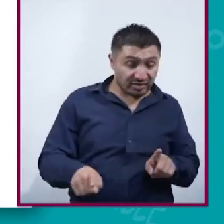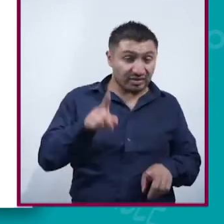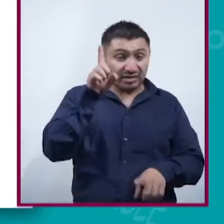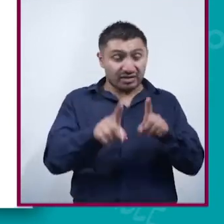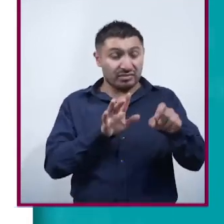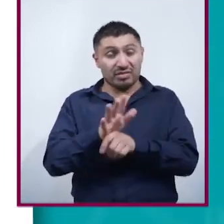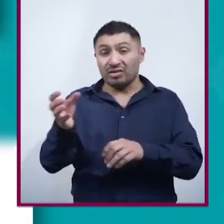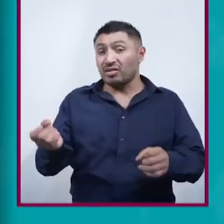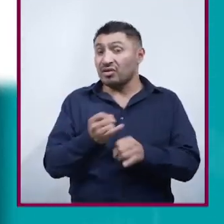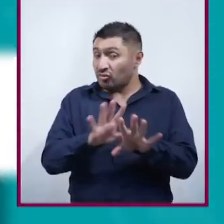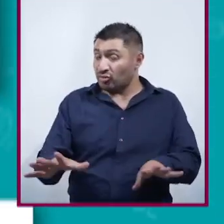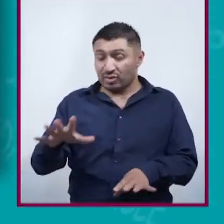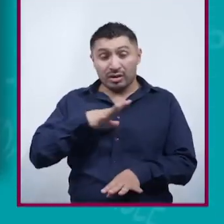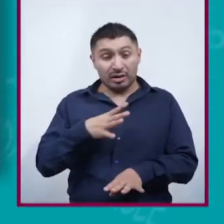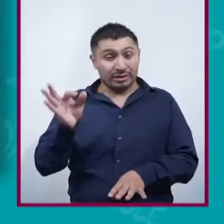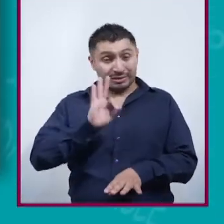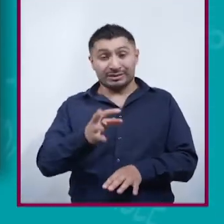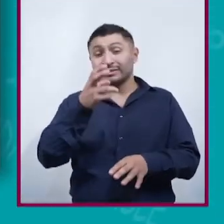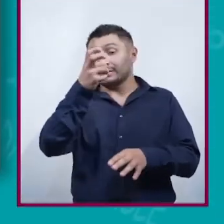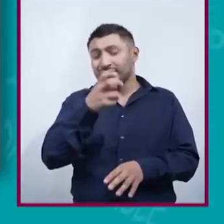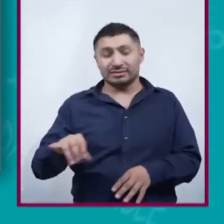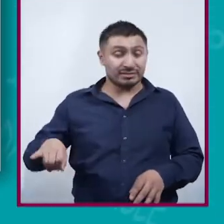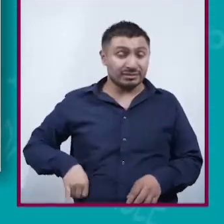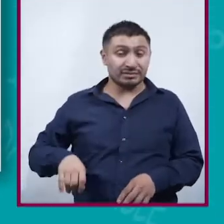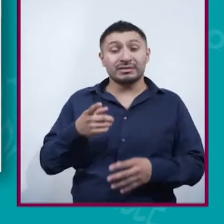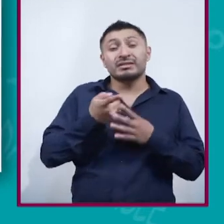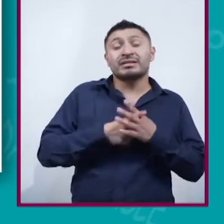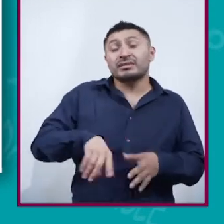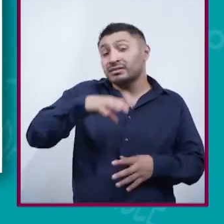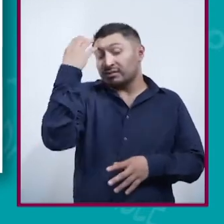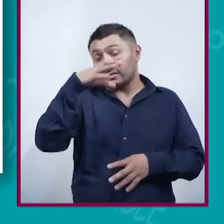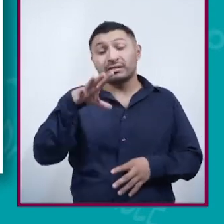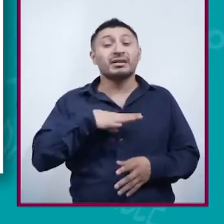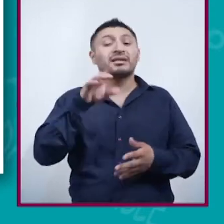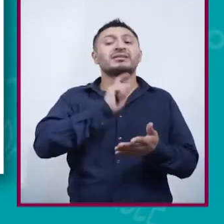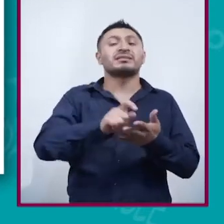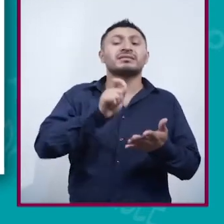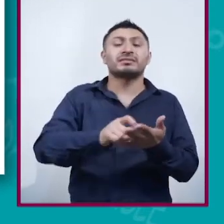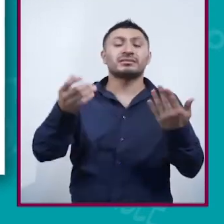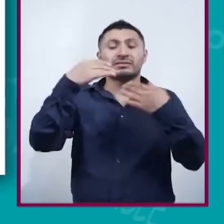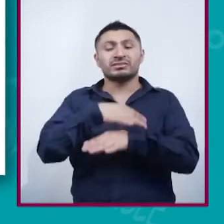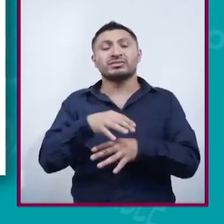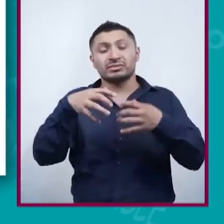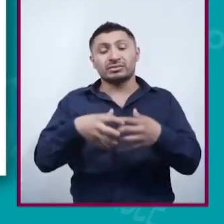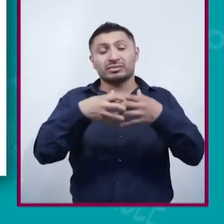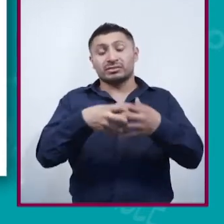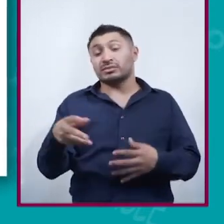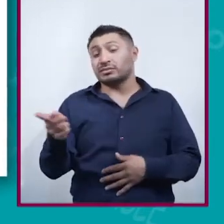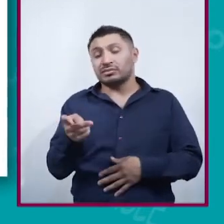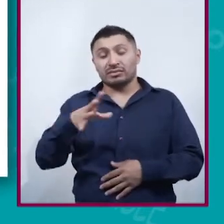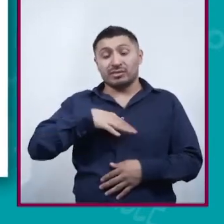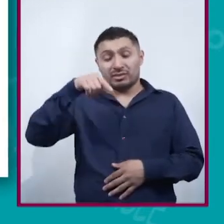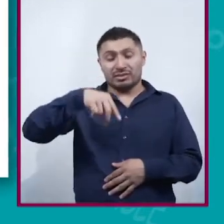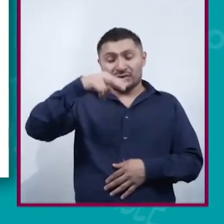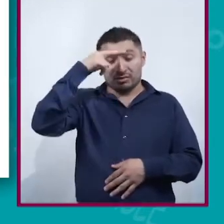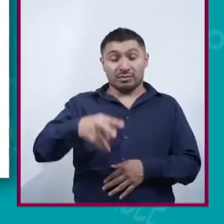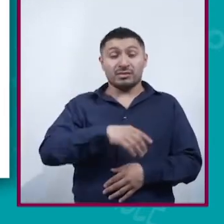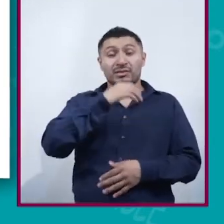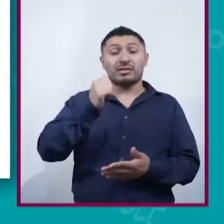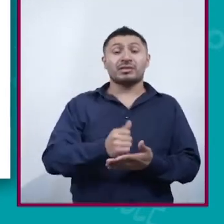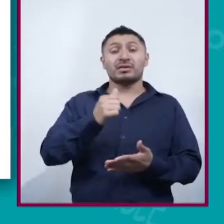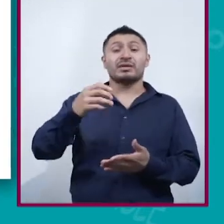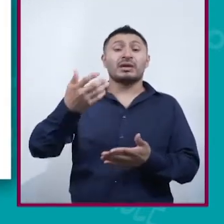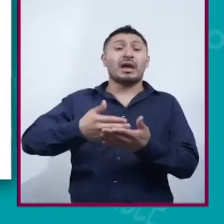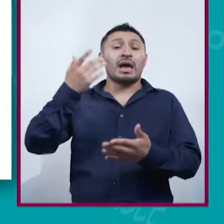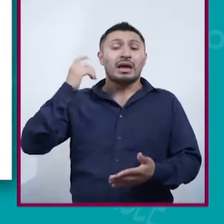que cuenten. Si nos interesara, a partir de esta fotografía, escribir sobre la industria del pulque que existió en la Ciudad de México